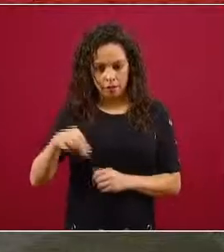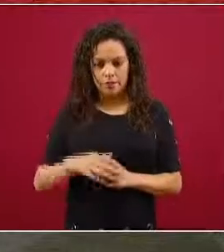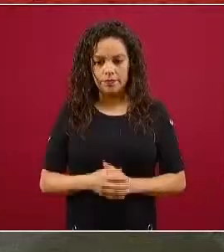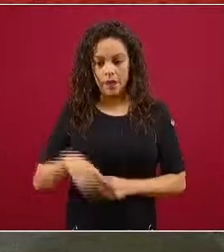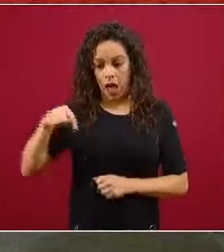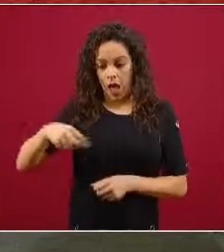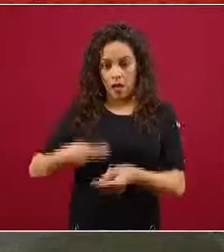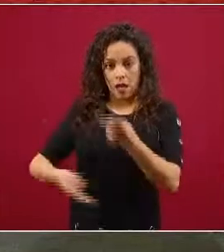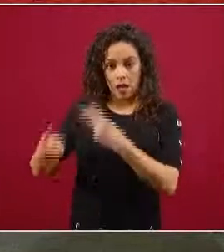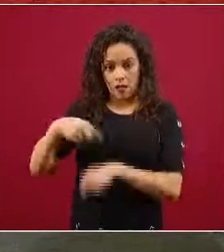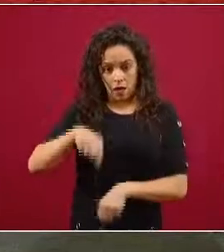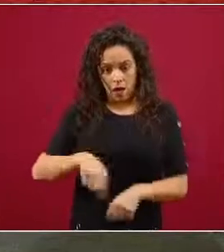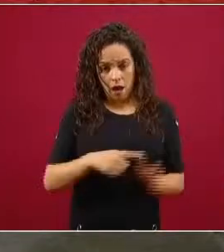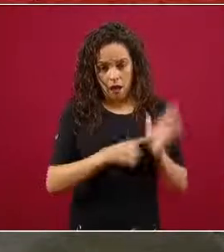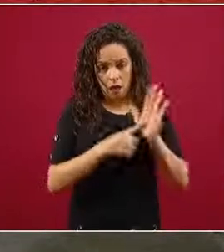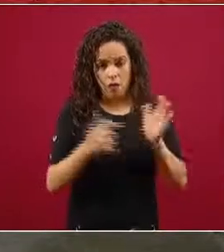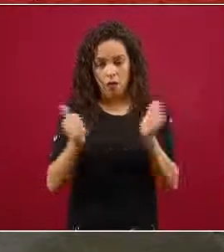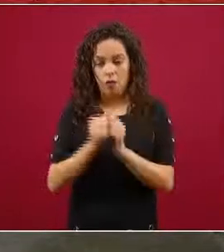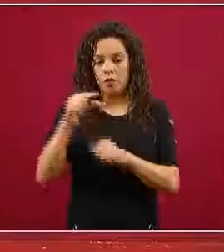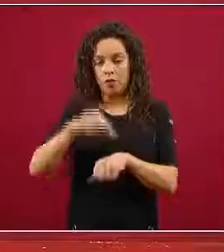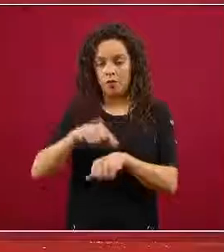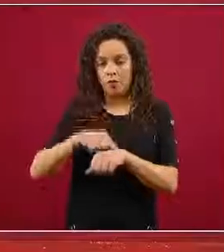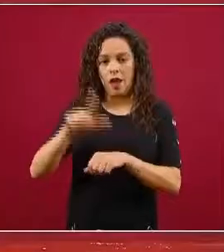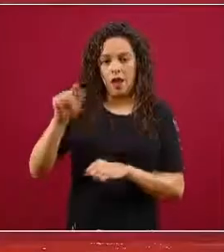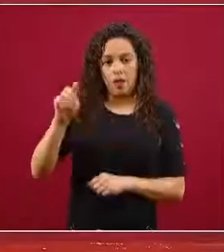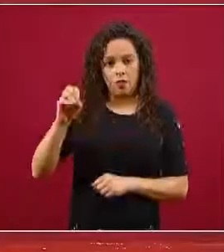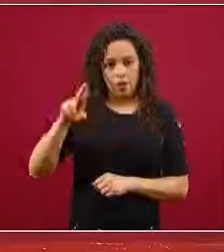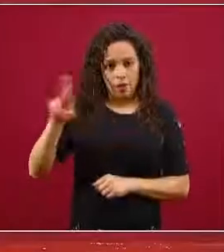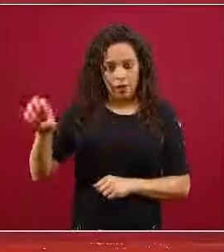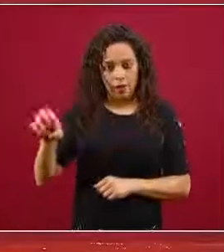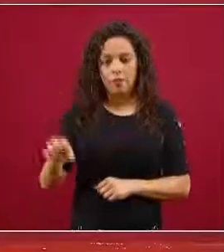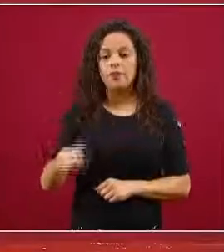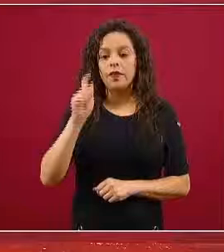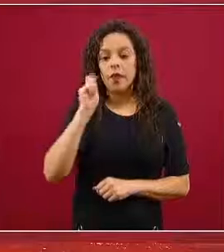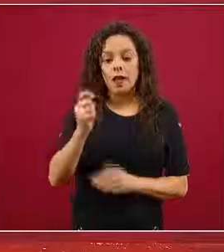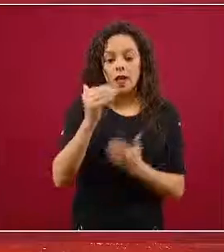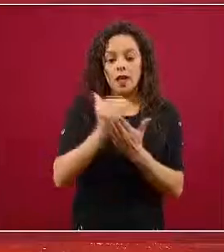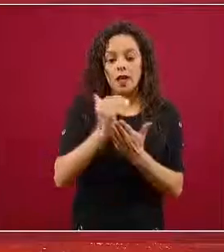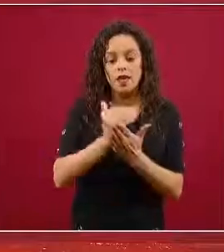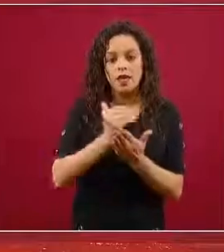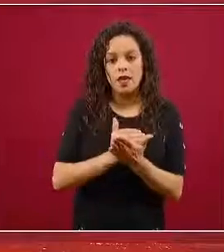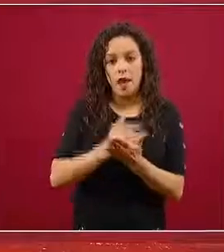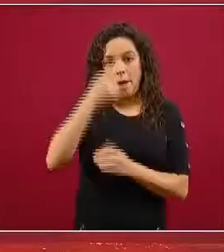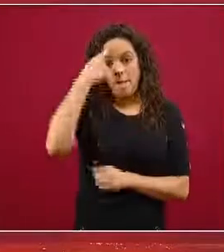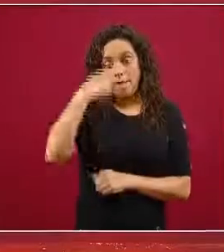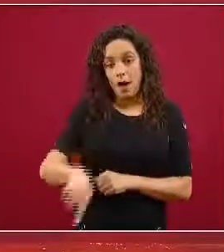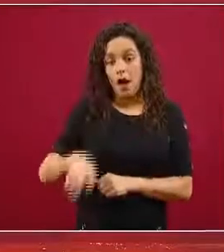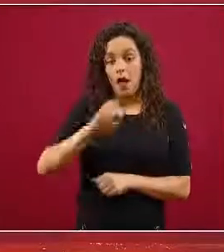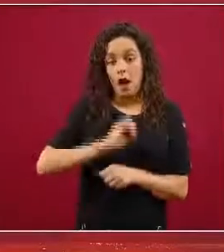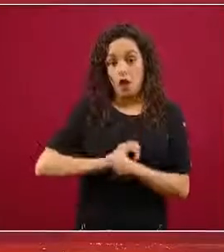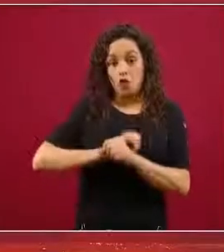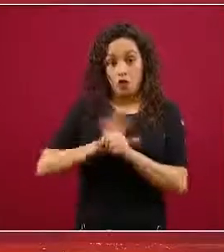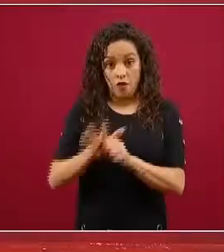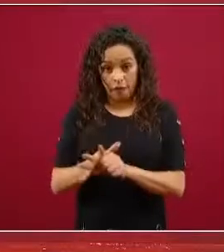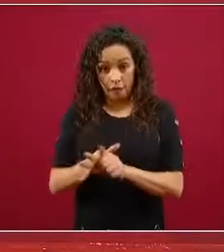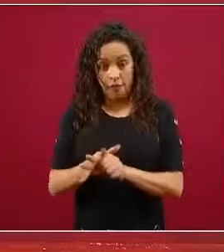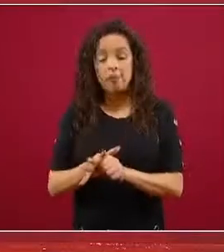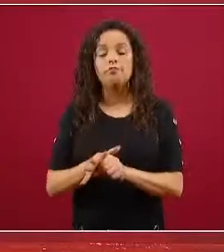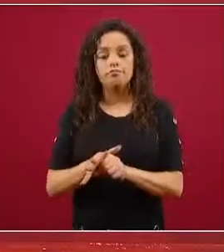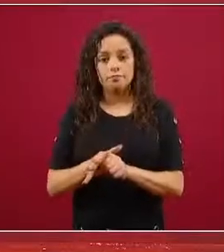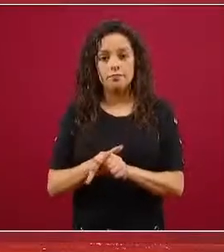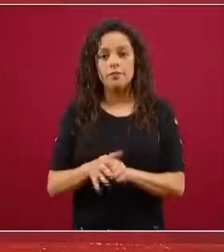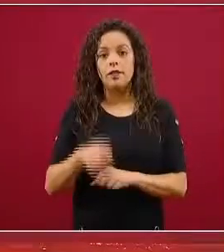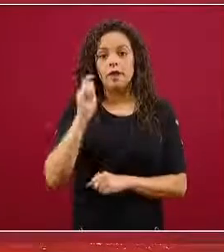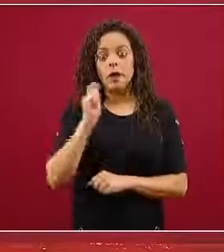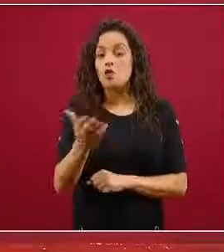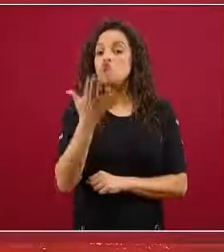con la doctora Letza de la Torre y presentó la actualización a la guía de práctica clínica para COVID, no existe evidencia